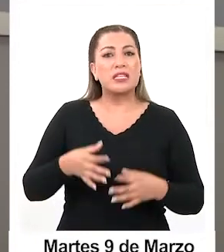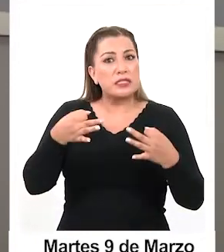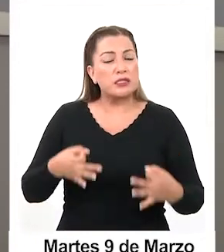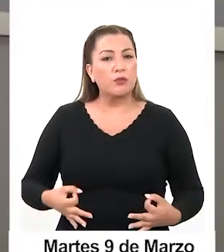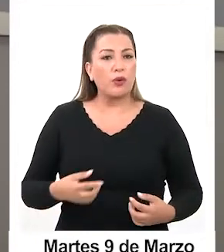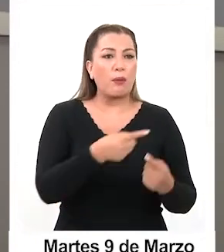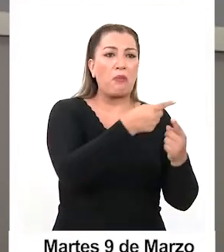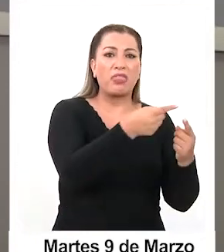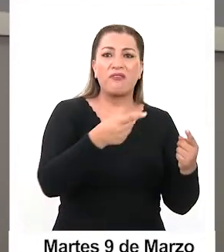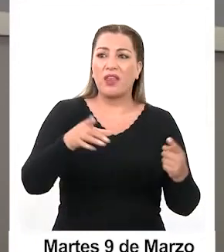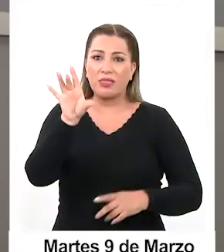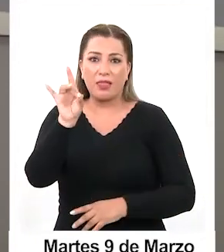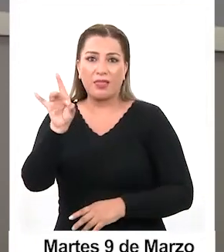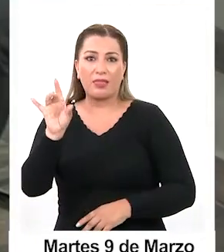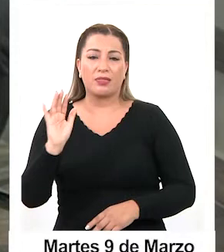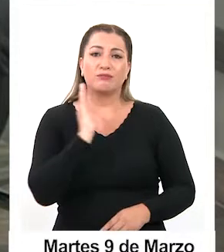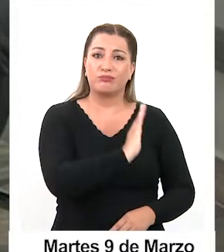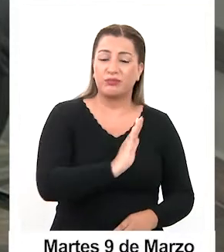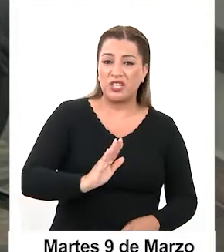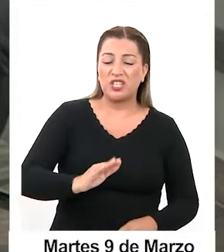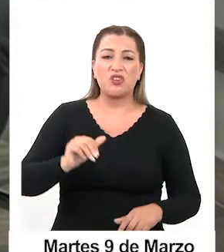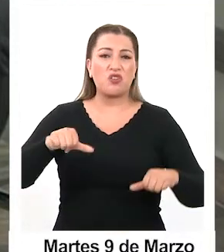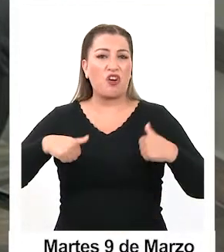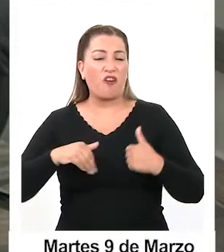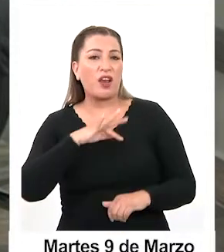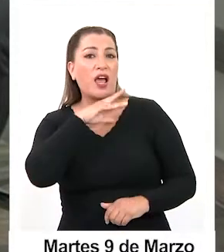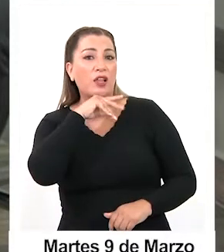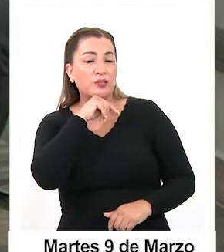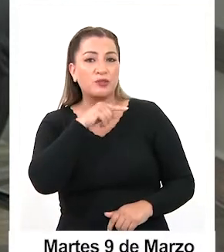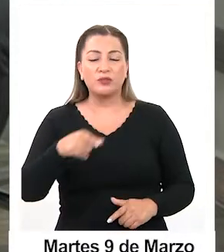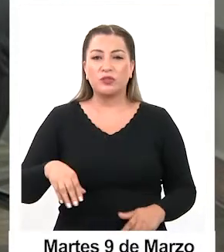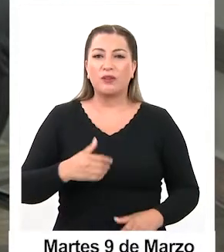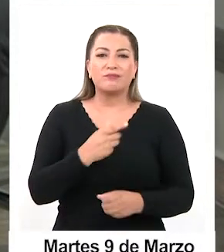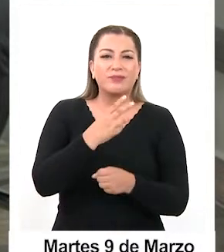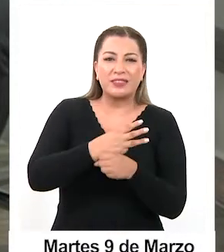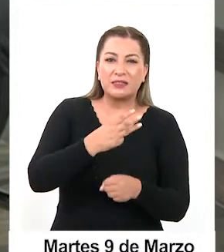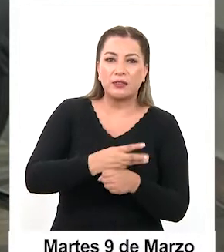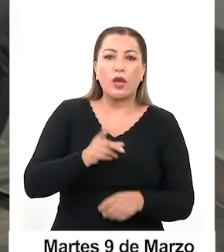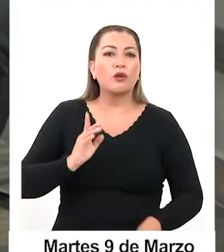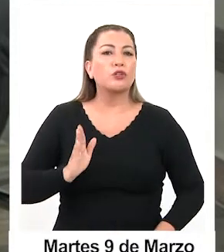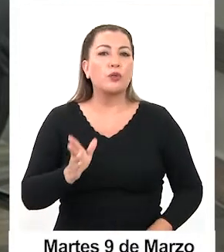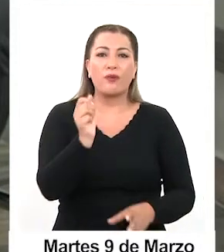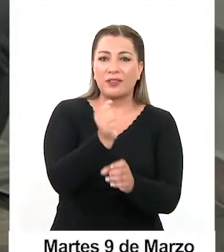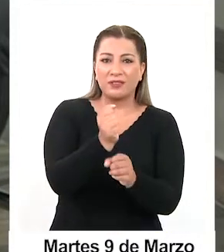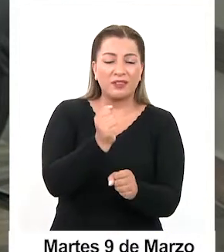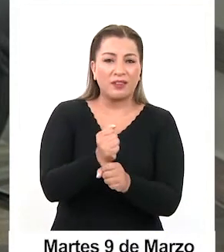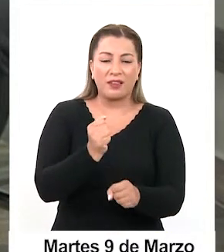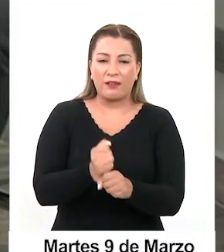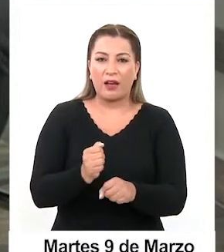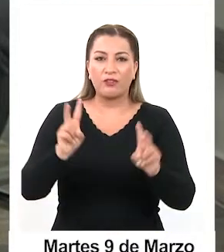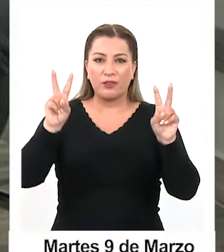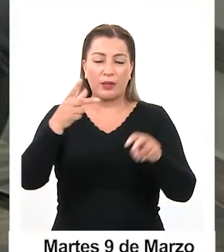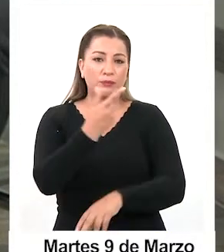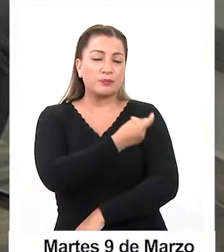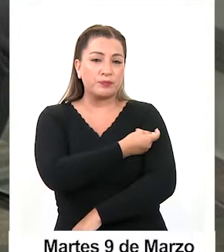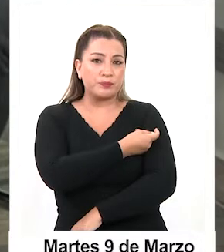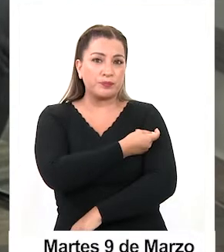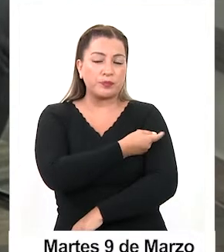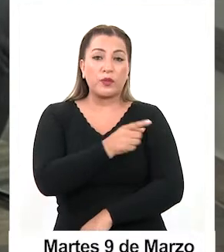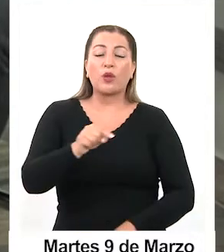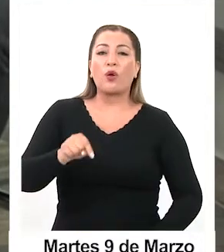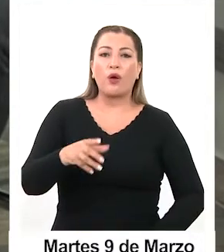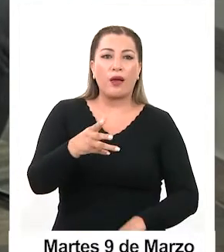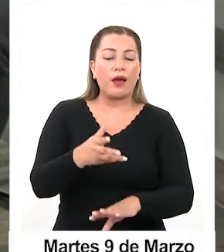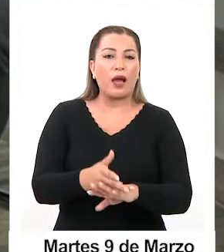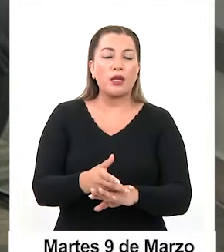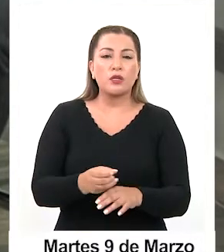los distintos rangos de edad, y por lo tanto se debe seguir trabajando en torno a lo que es la vacunación. Pero hoy día existe